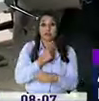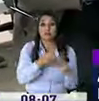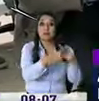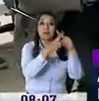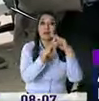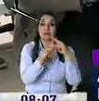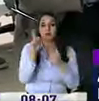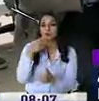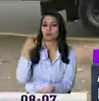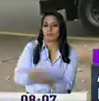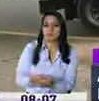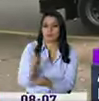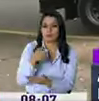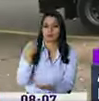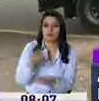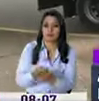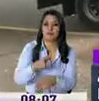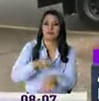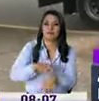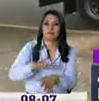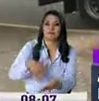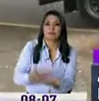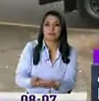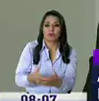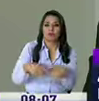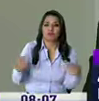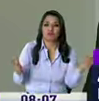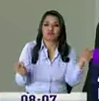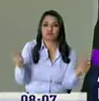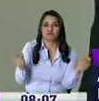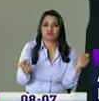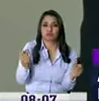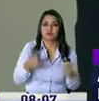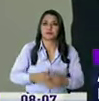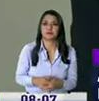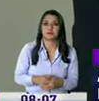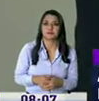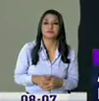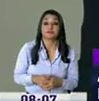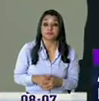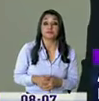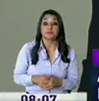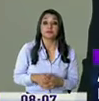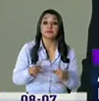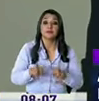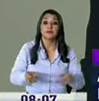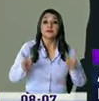en lugar de comprarla por el tiempo de llegada de los vehículos. Que valoriza,